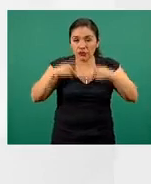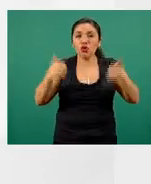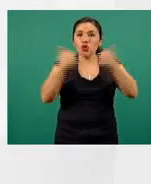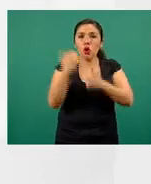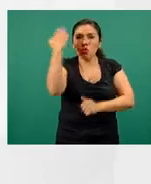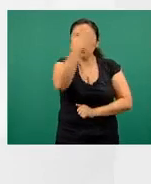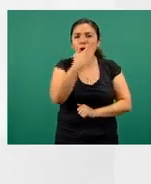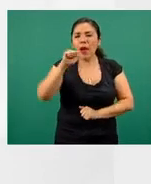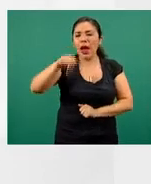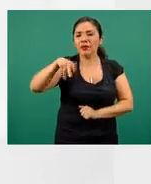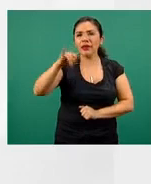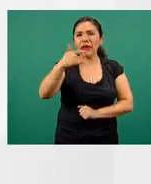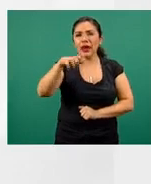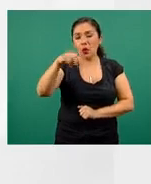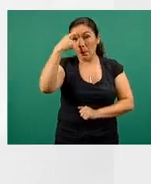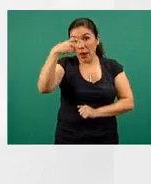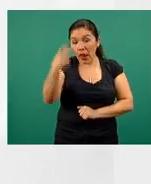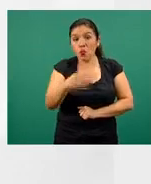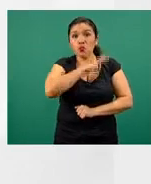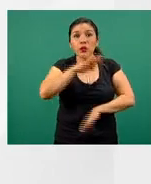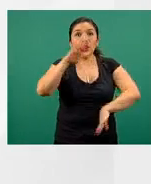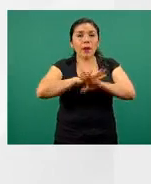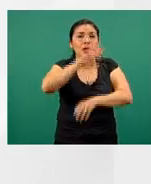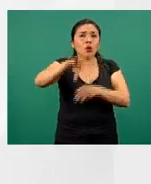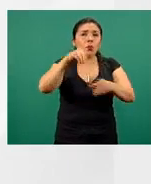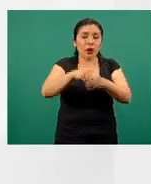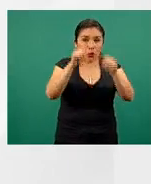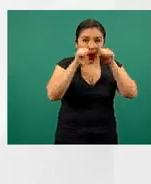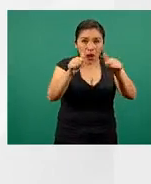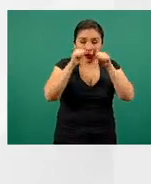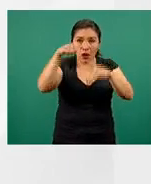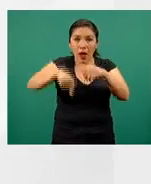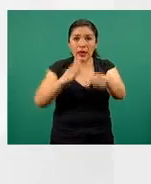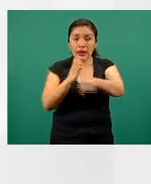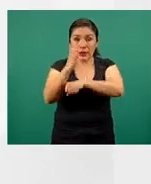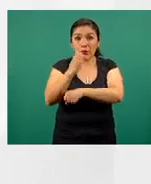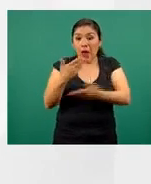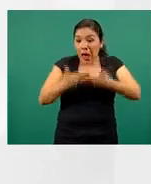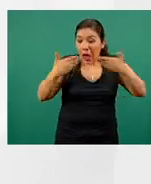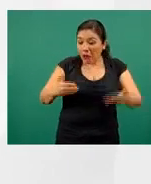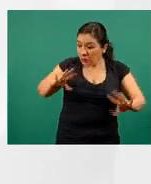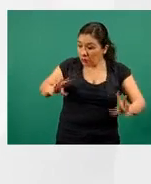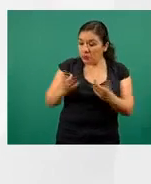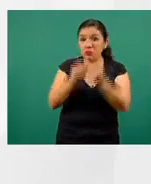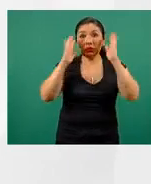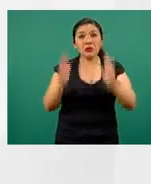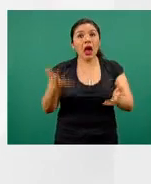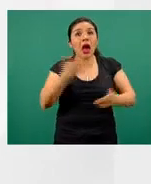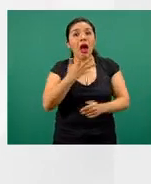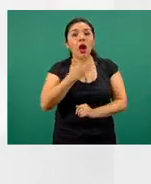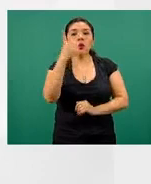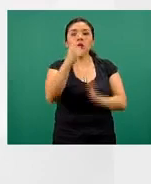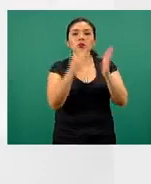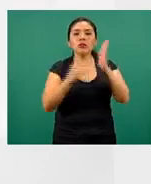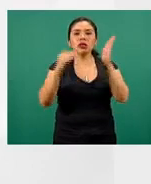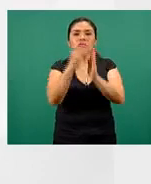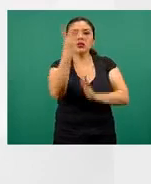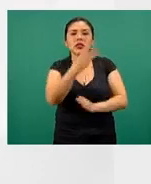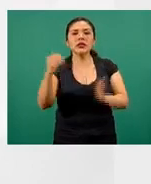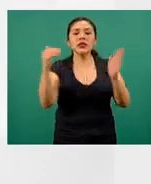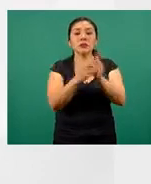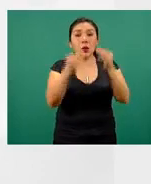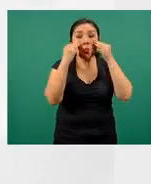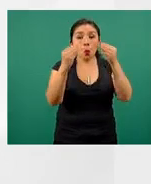del antígeno para poder tener una mayor cobertura en el Estado, y a la fecha se han realizado 1.300.000